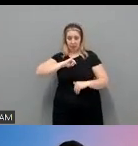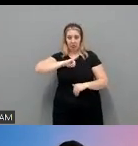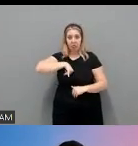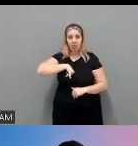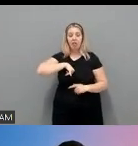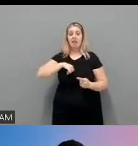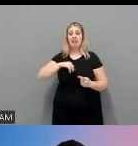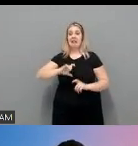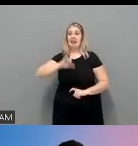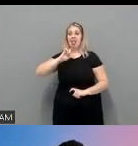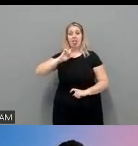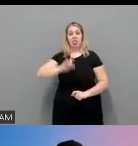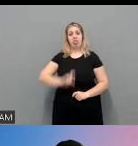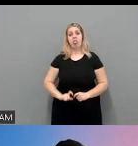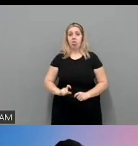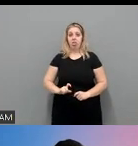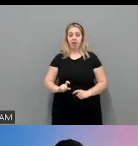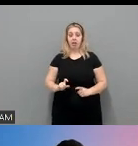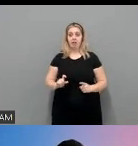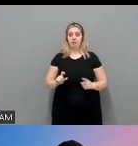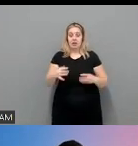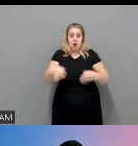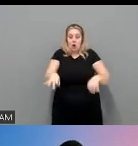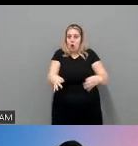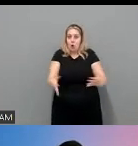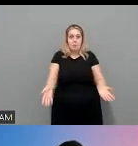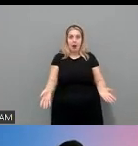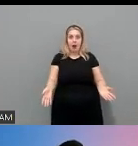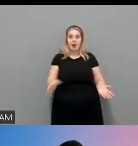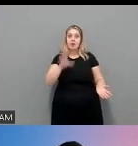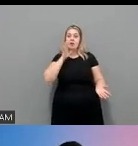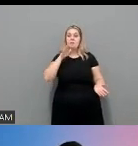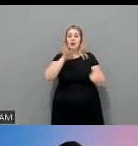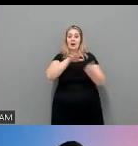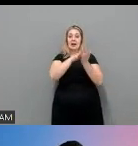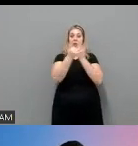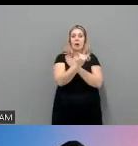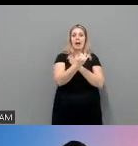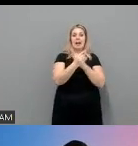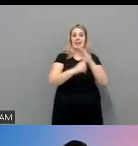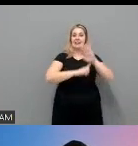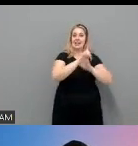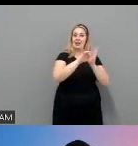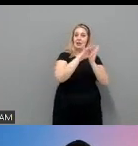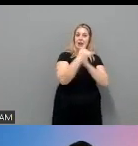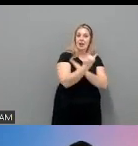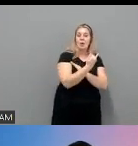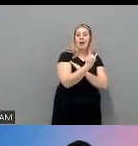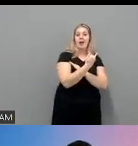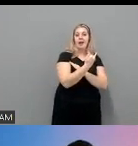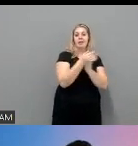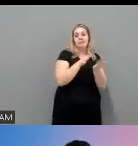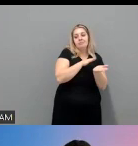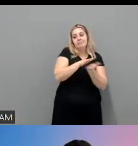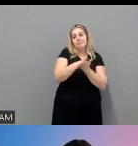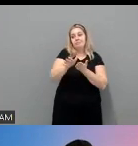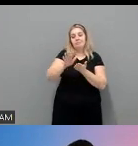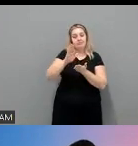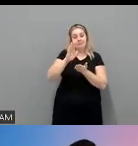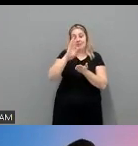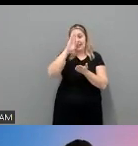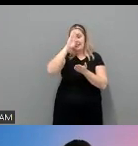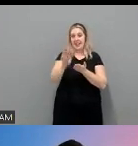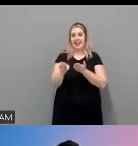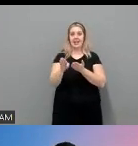autoestima. Normal, es muy normal, porque es que el lenguaje, el desarrollo del lenguaje, incide e impacta